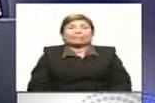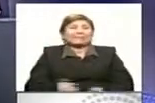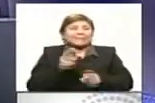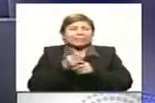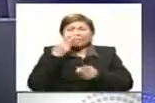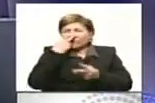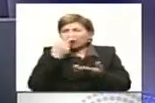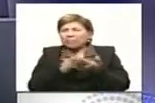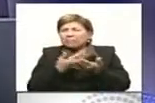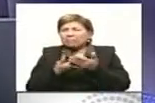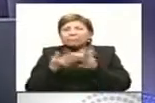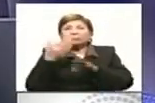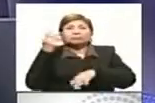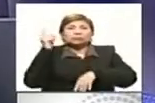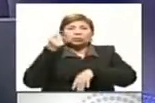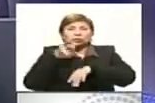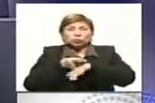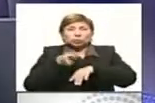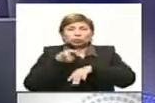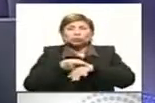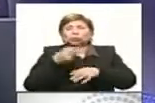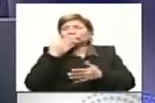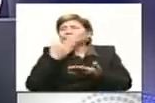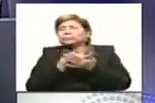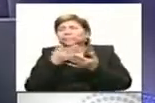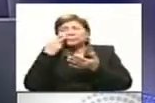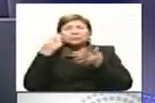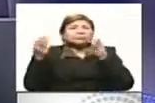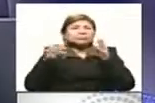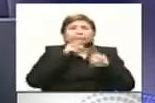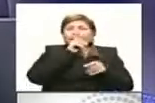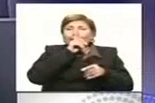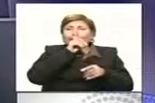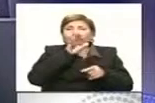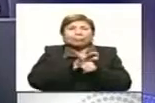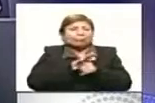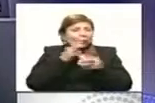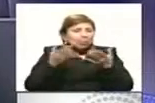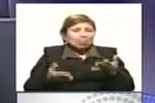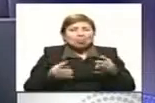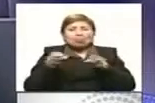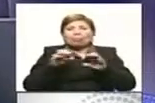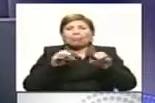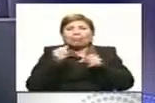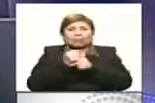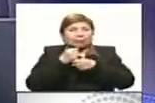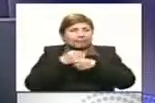constatan las denuncias, canalizan sus demandas, se comprometen a hacer las gestiones